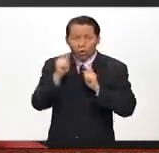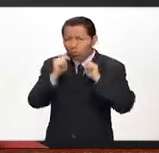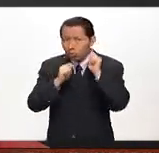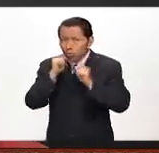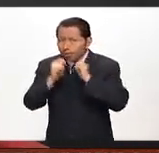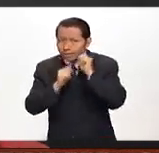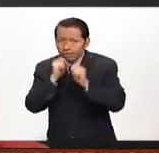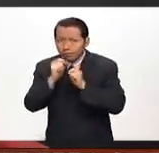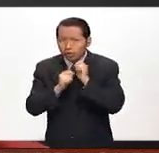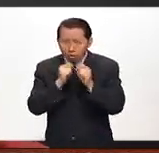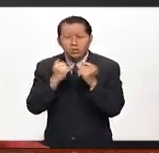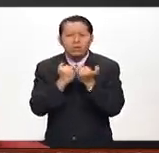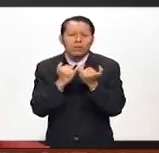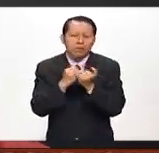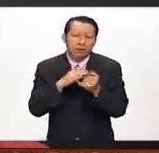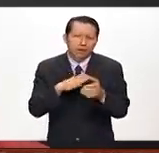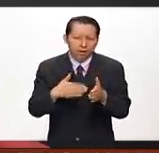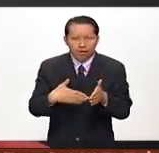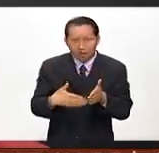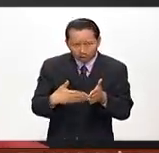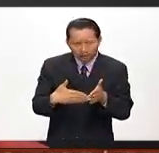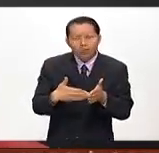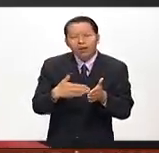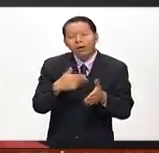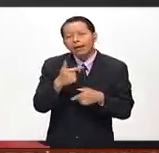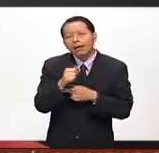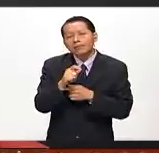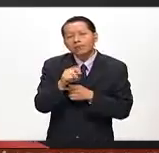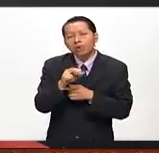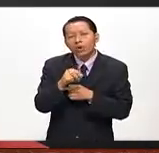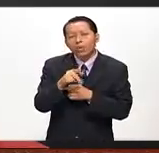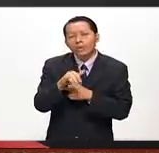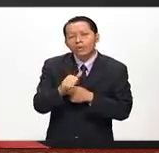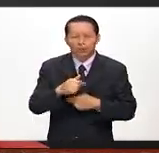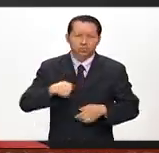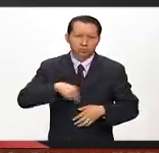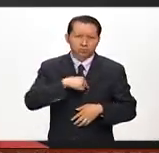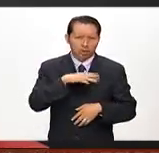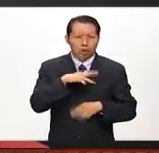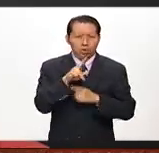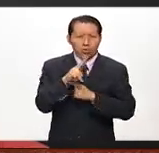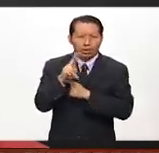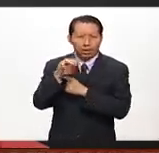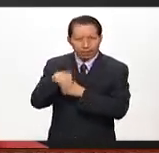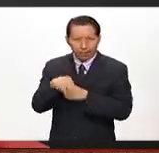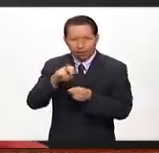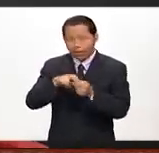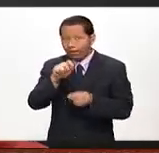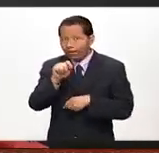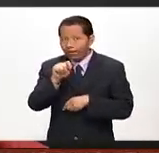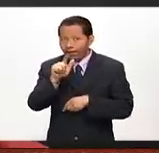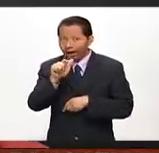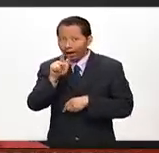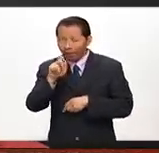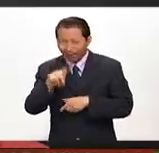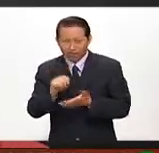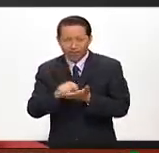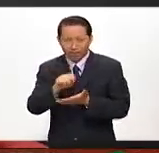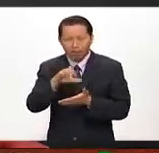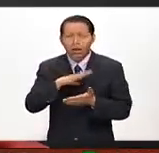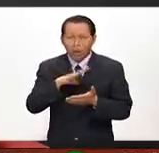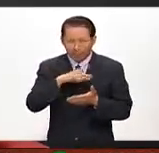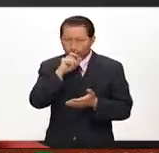inclusive la gastronomía, ¿no? Nosotros en Campus Tlalpan, en la Universidad del Valle de México, tenemos estas 3